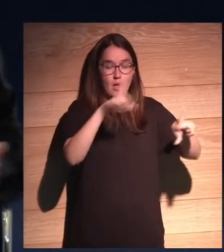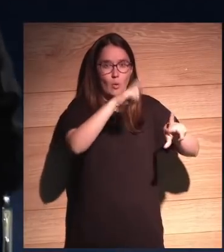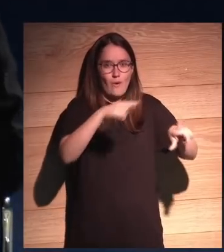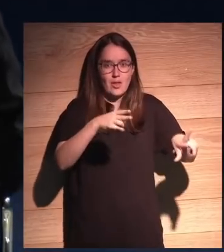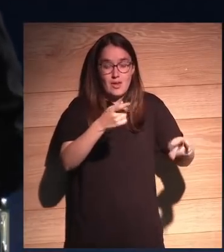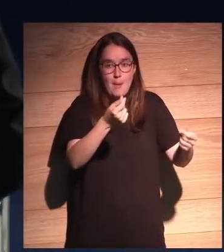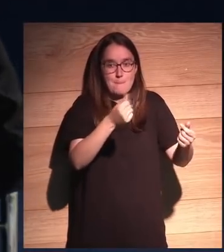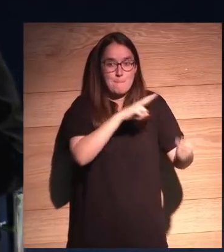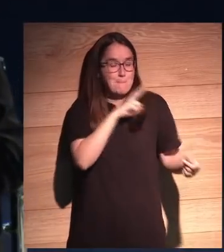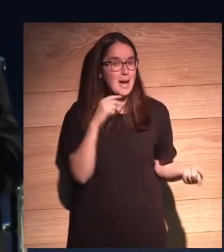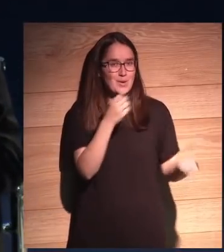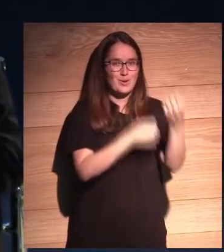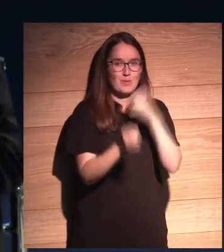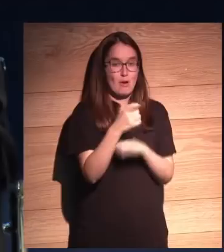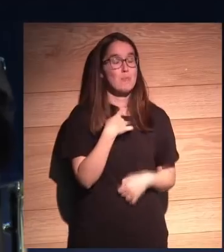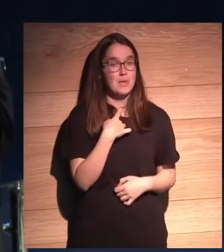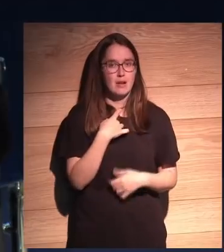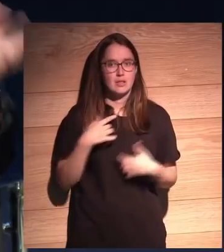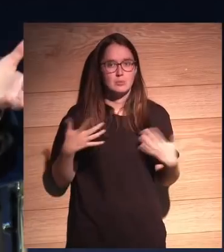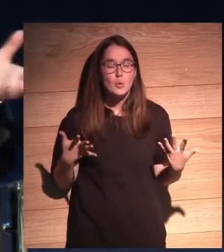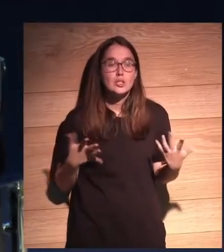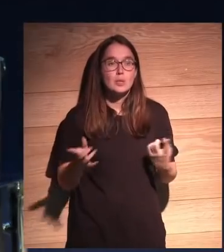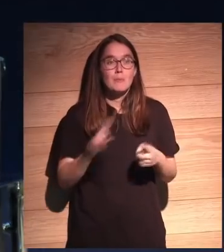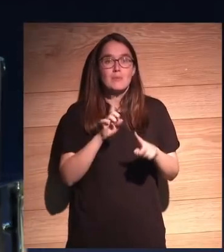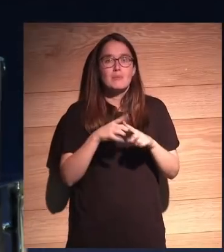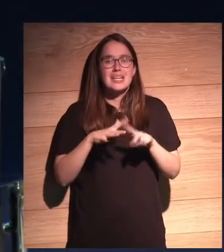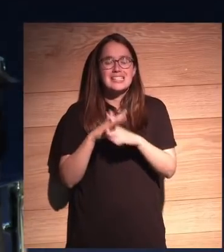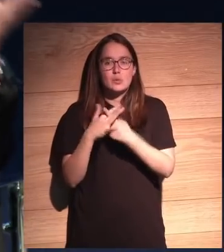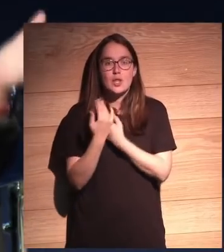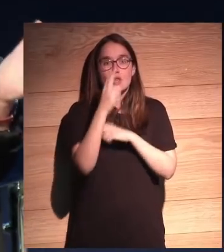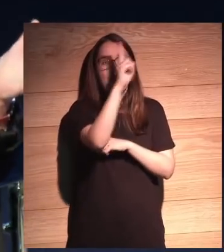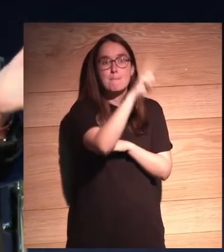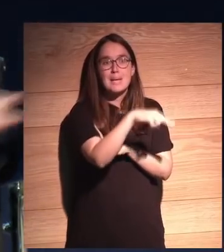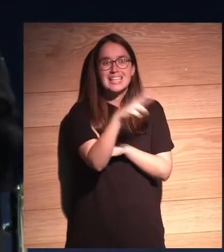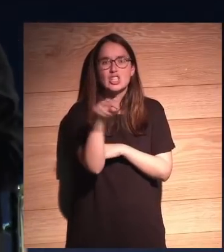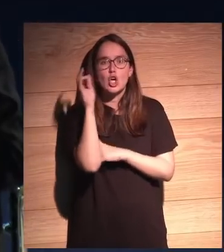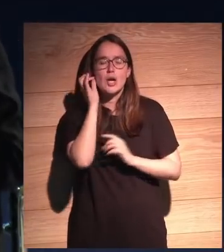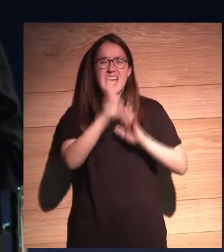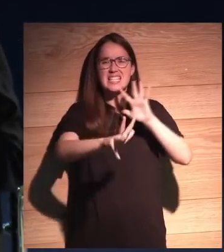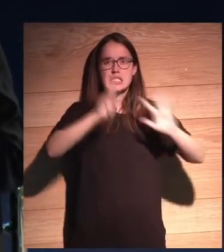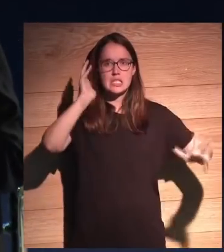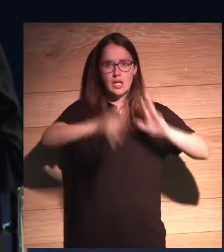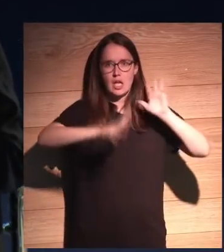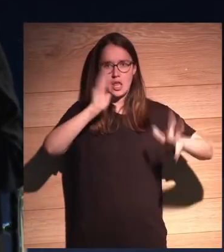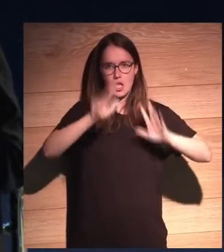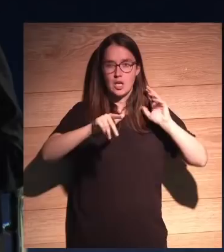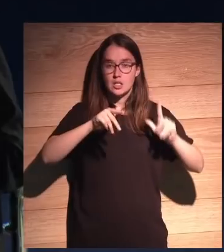valor económico, ¿no? Y bueno, pero es el primer caso de pintora saqueada